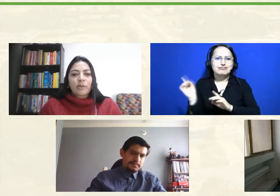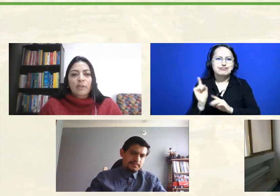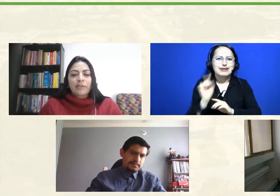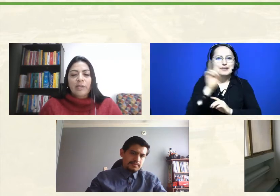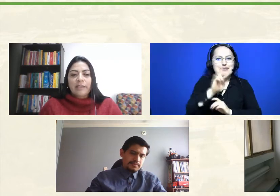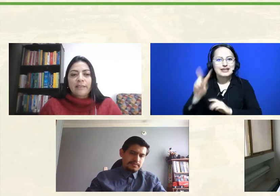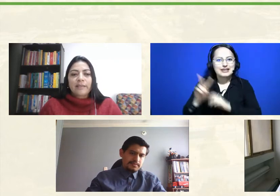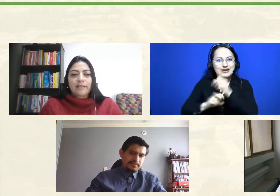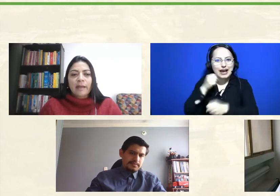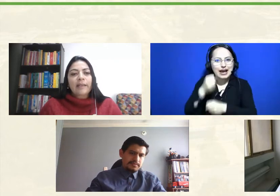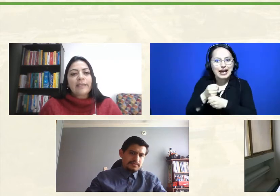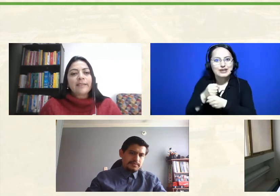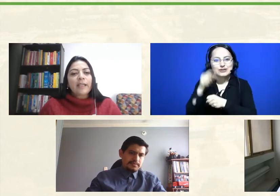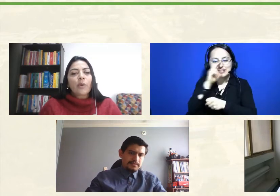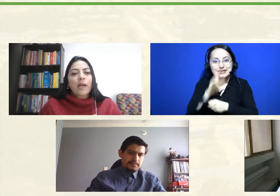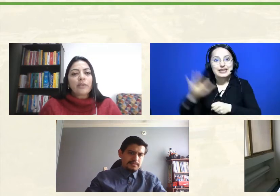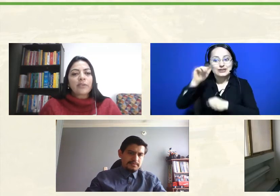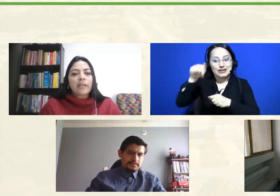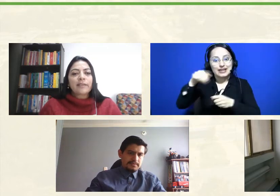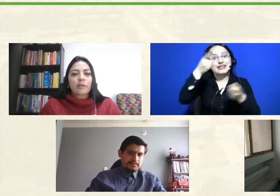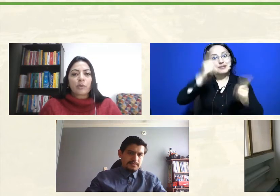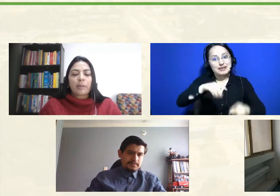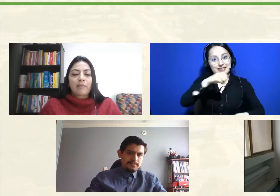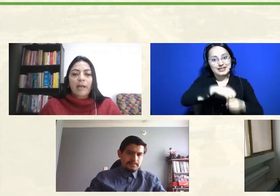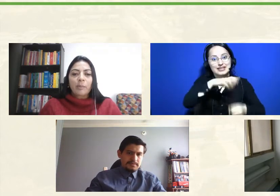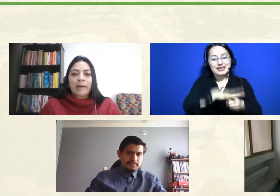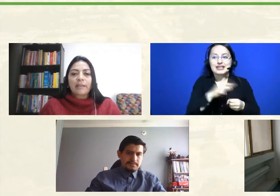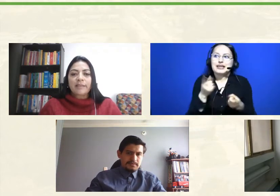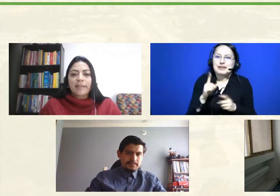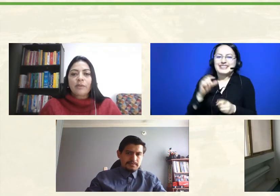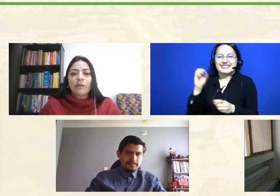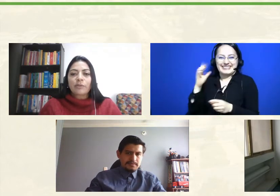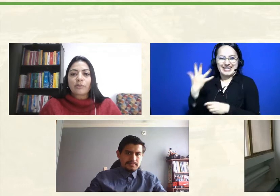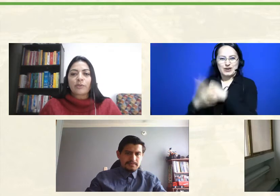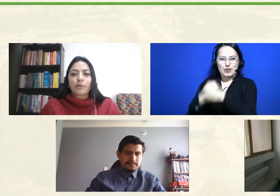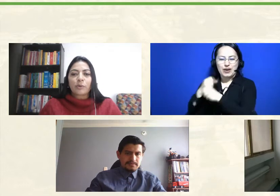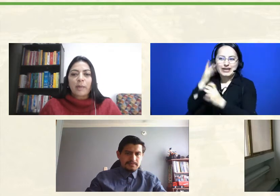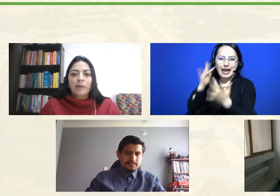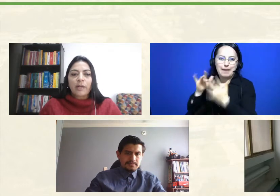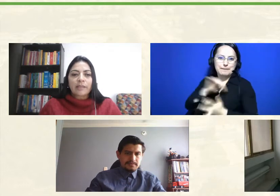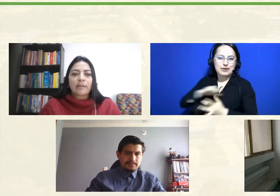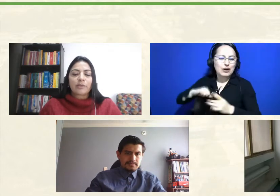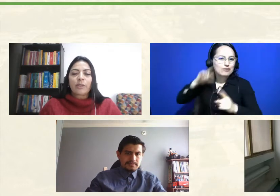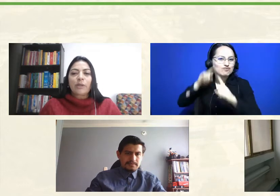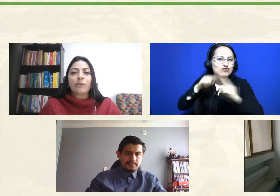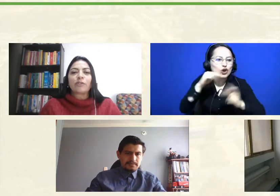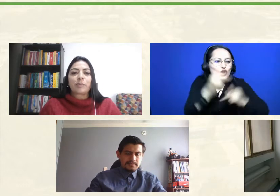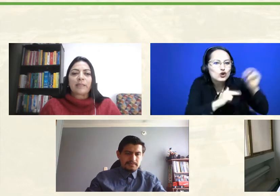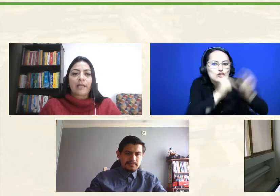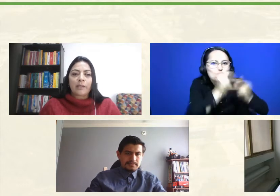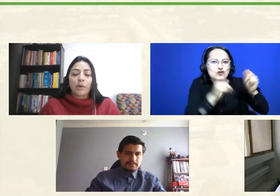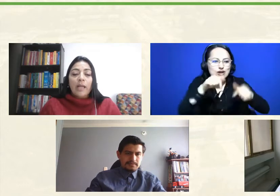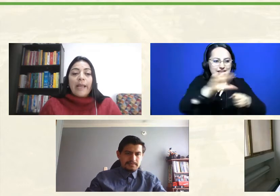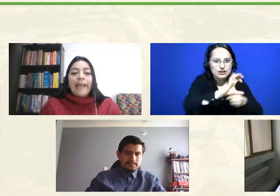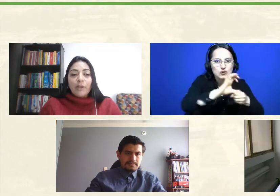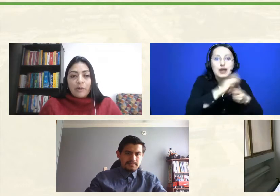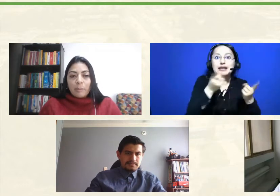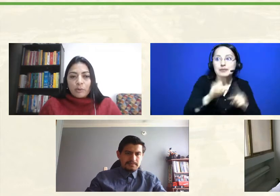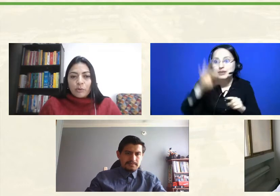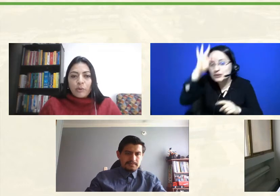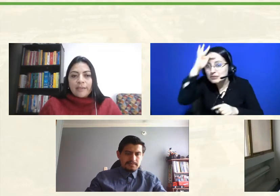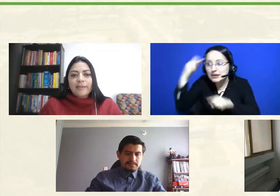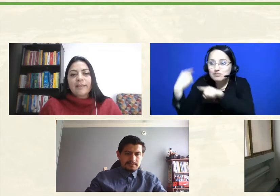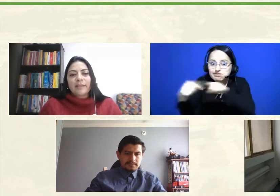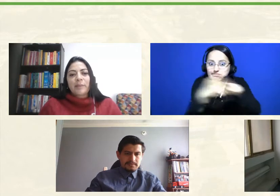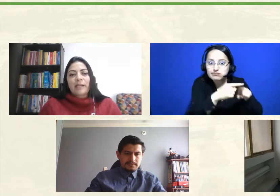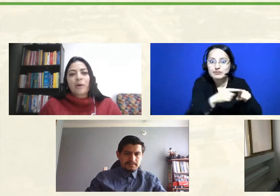en el sector nacional y distrital y 5 años en el sector privado para el diseño y construcción urbano, arquitectónico y hospitalario. En Obra